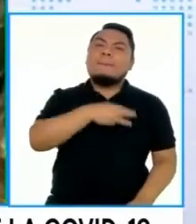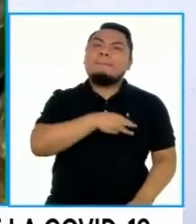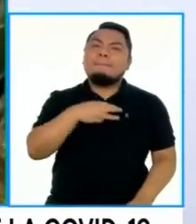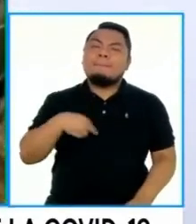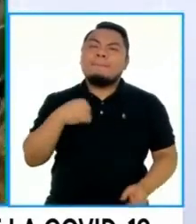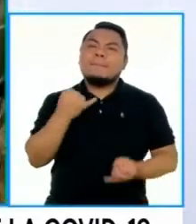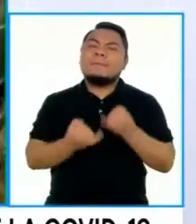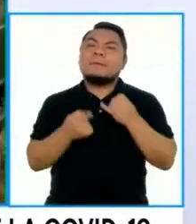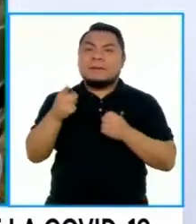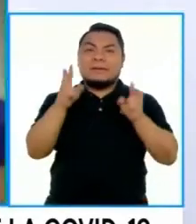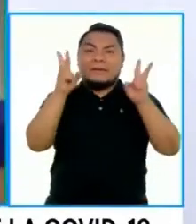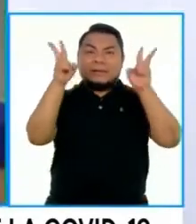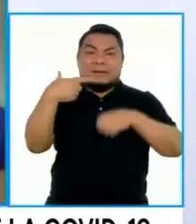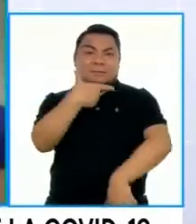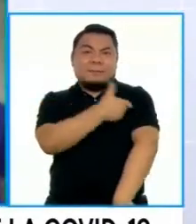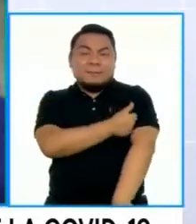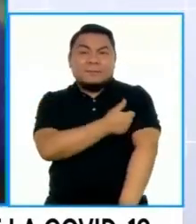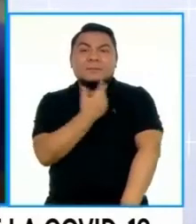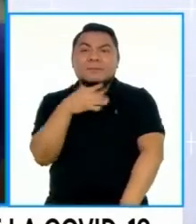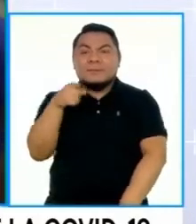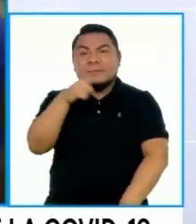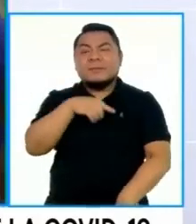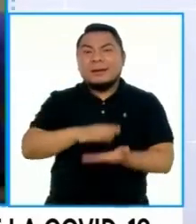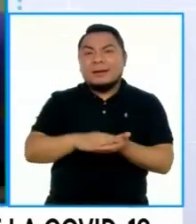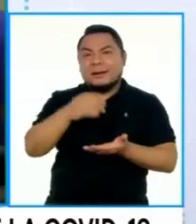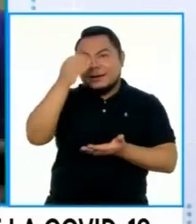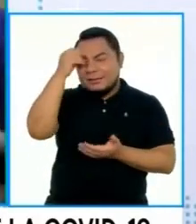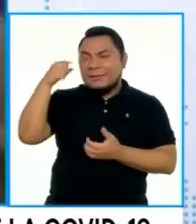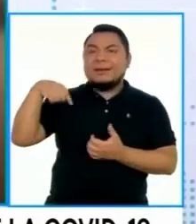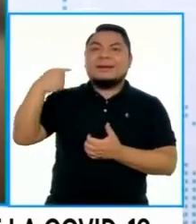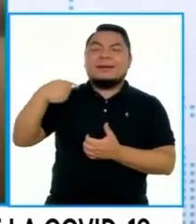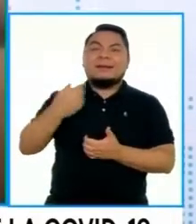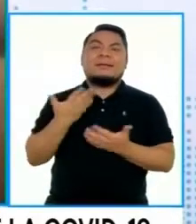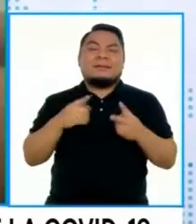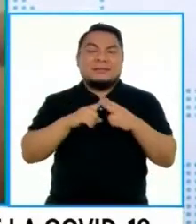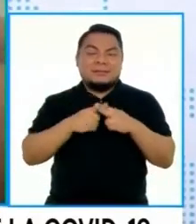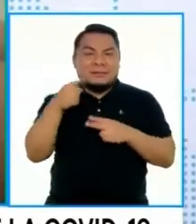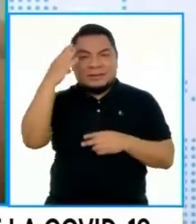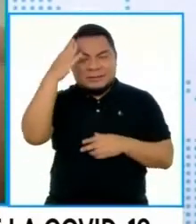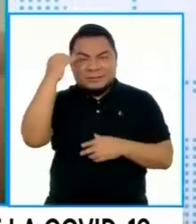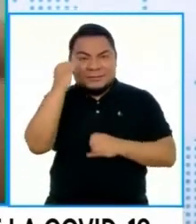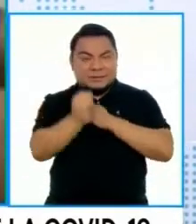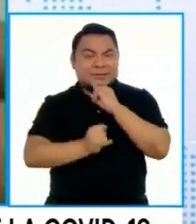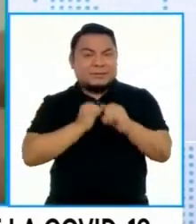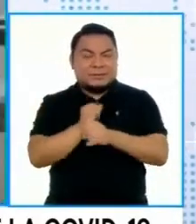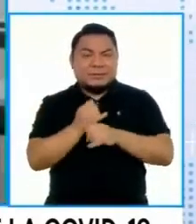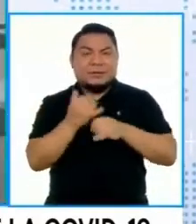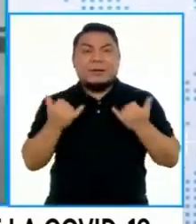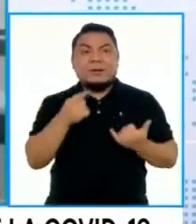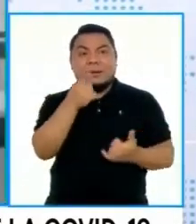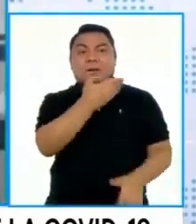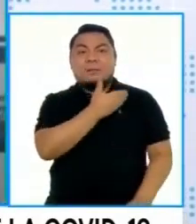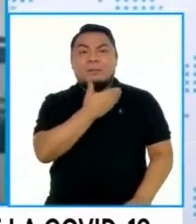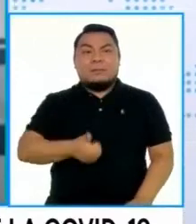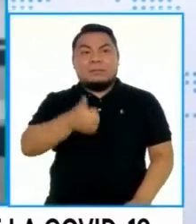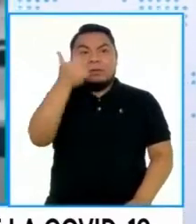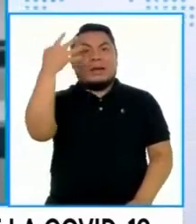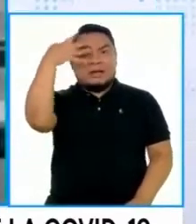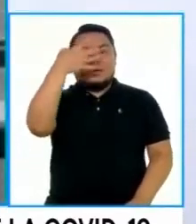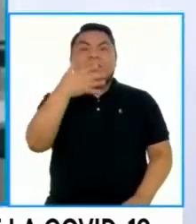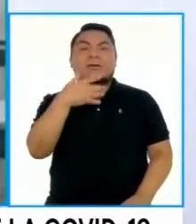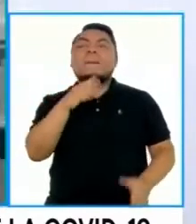terminar, el tema de las vacunas, estamos aprendiendo lecciones a diario, prácticamente a partir de las experiencias internacionales. Hoy el presidente electo de Estados Unidos